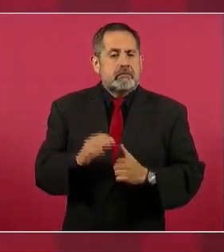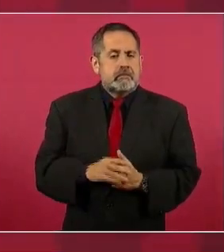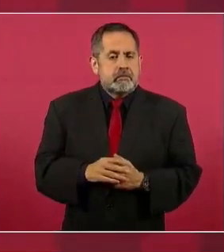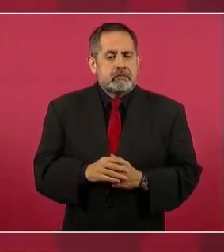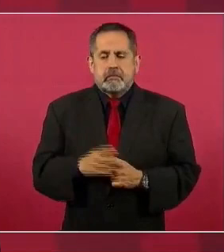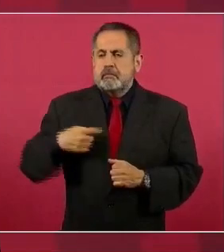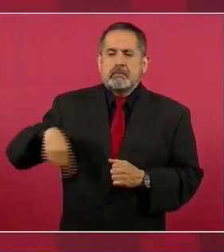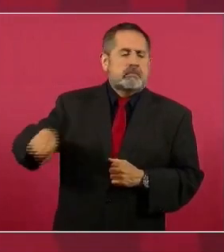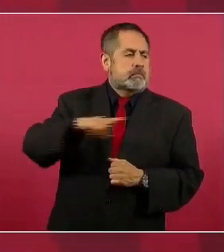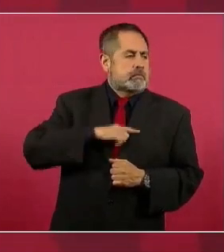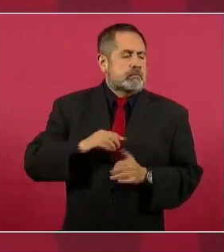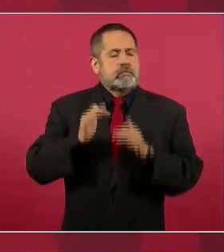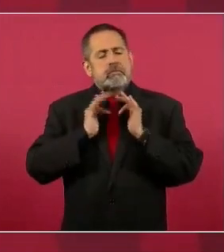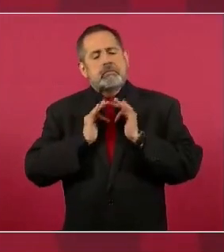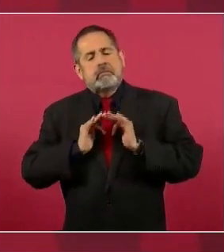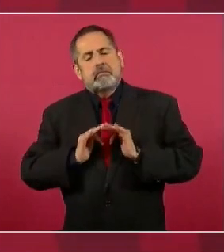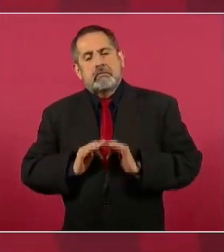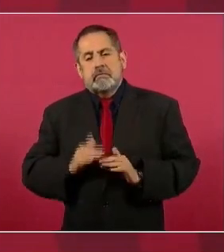más tranquilos,